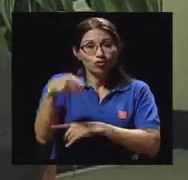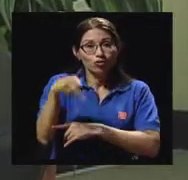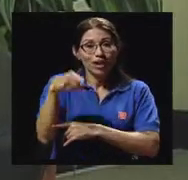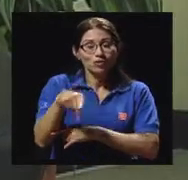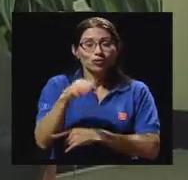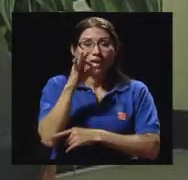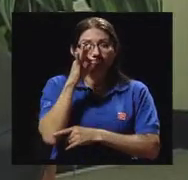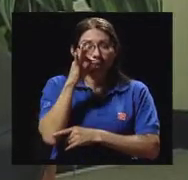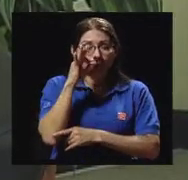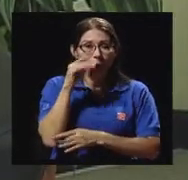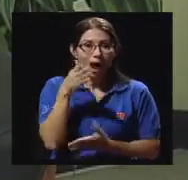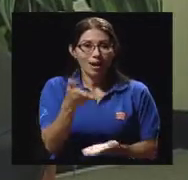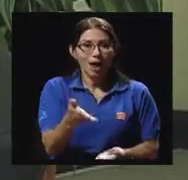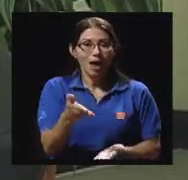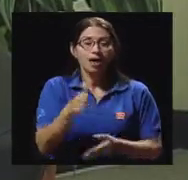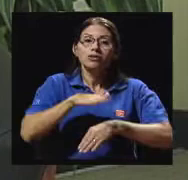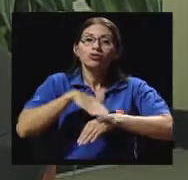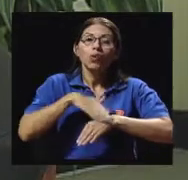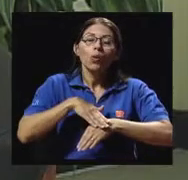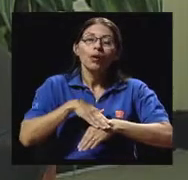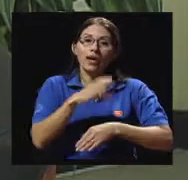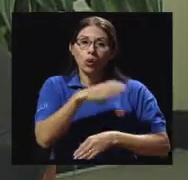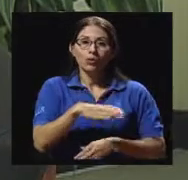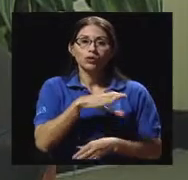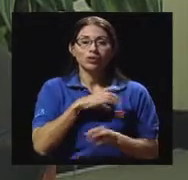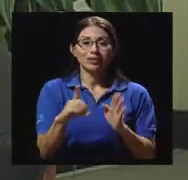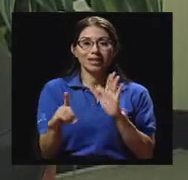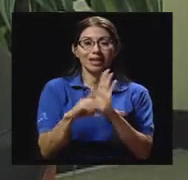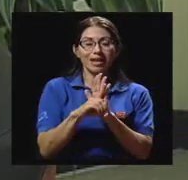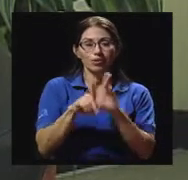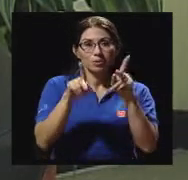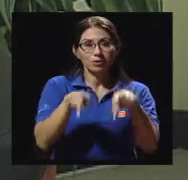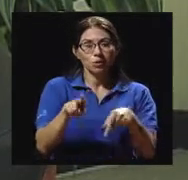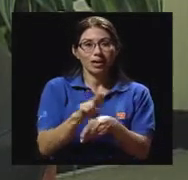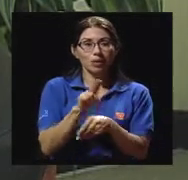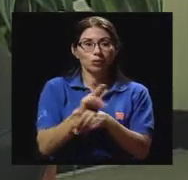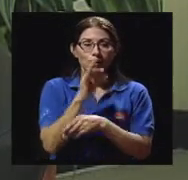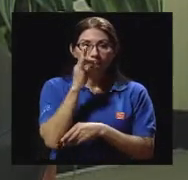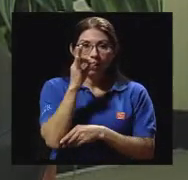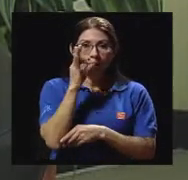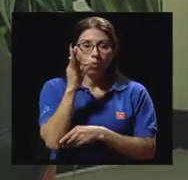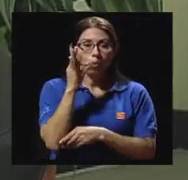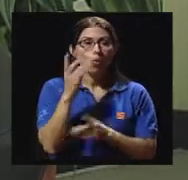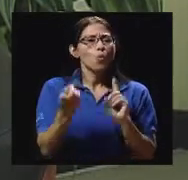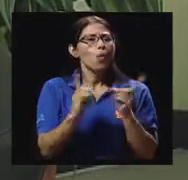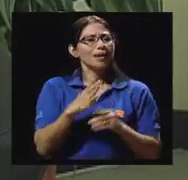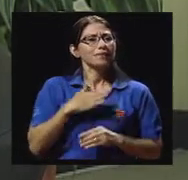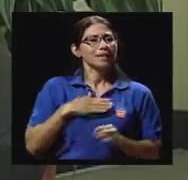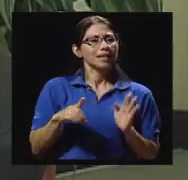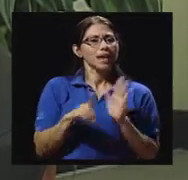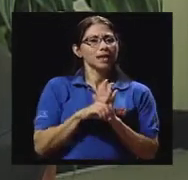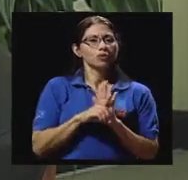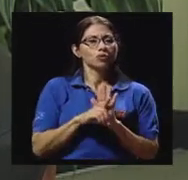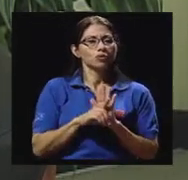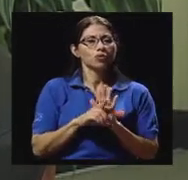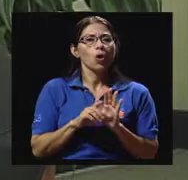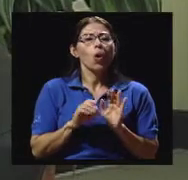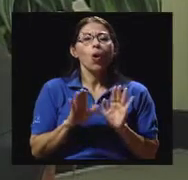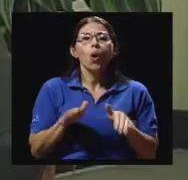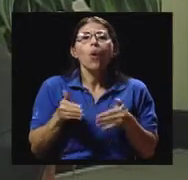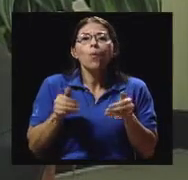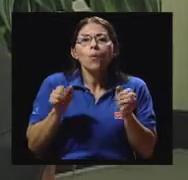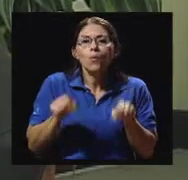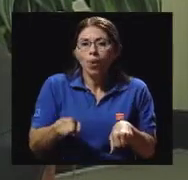sobre las condiciones y los derechos que debe tener una persona que consume marihuana, cuáles son mis derechos y cómo